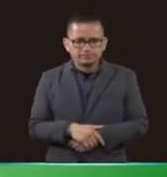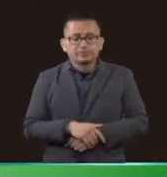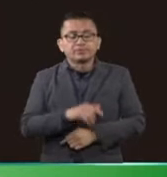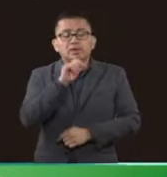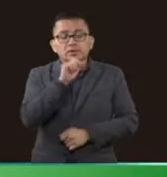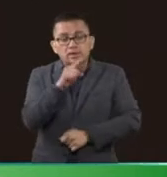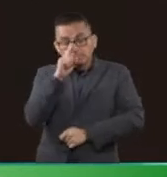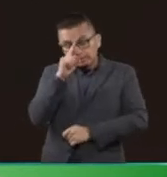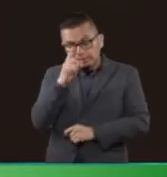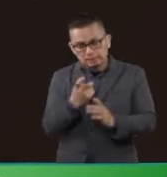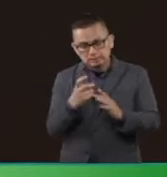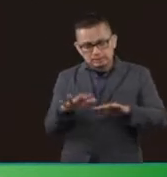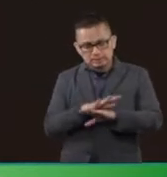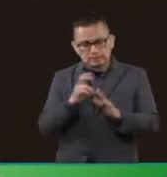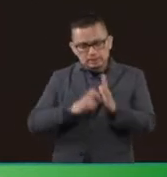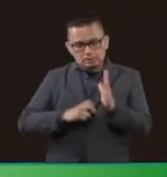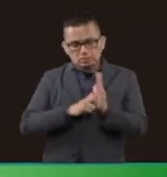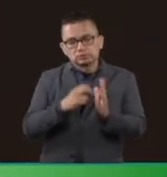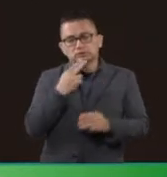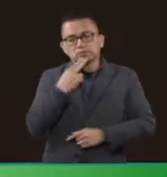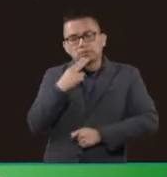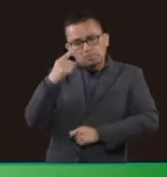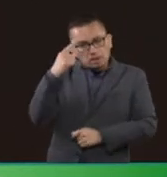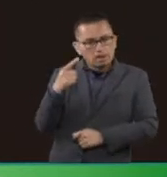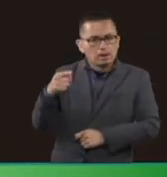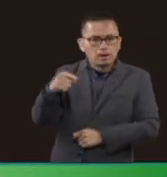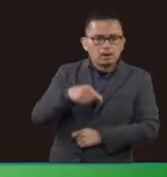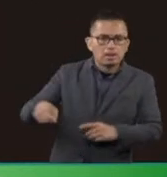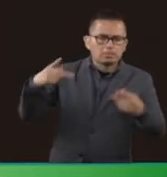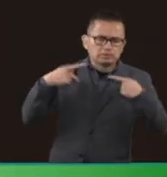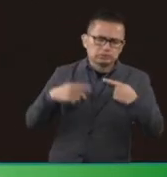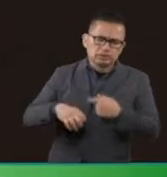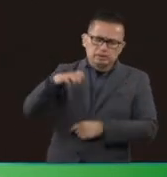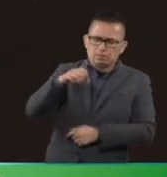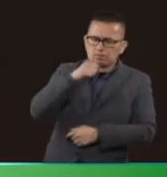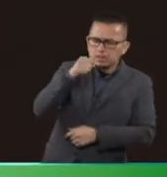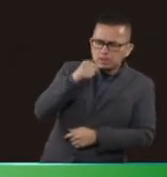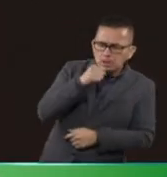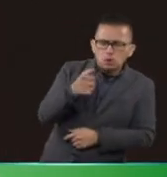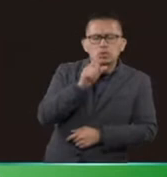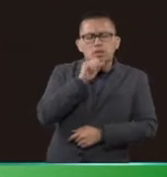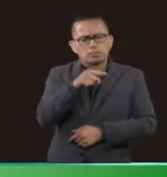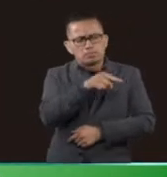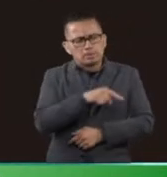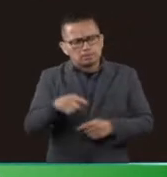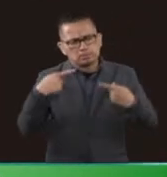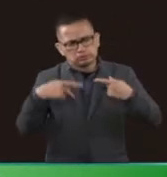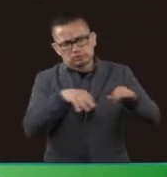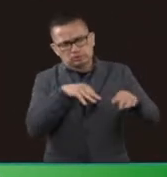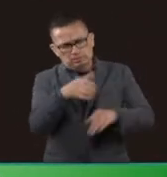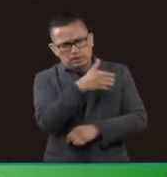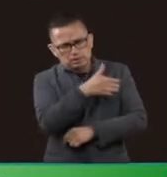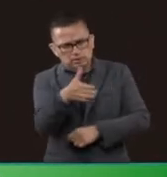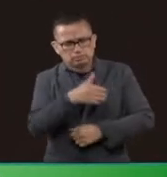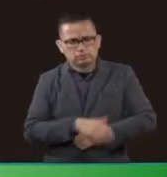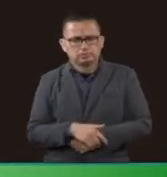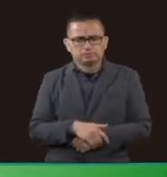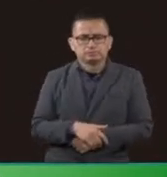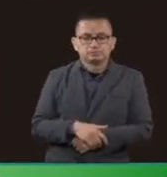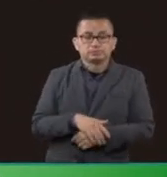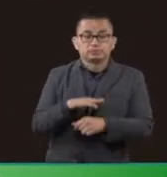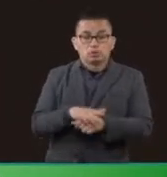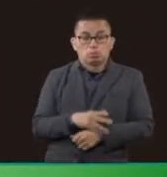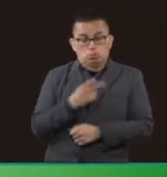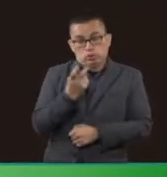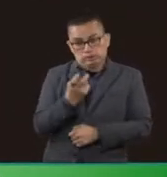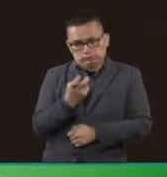beneficiarán a los adultos mayores y A los jornaleros Por tal motivo este dictamen será votado